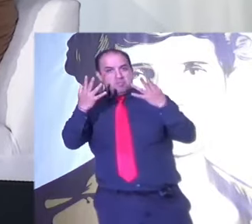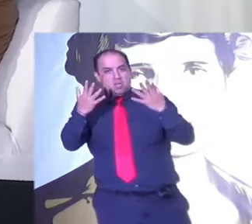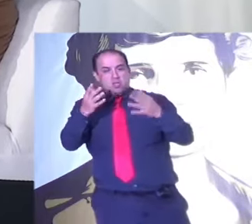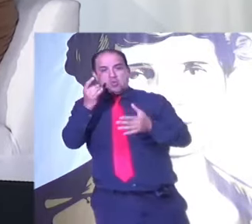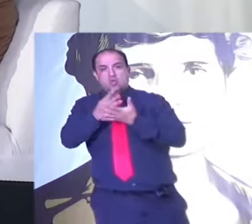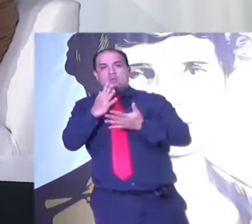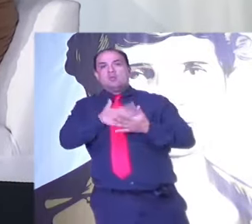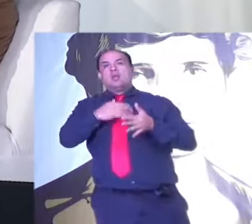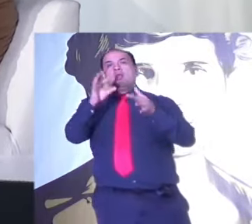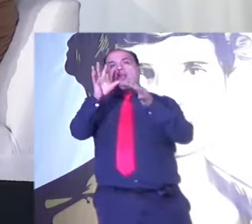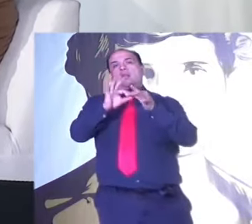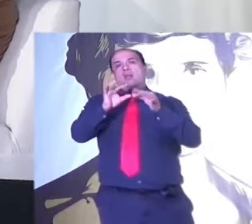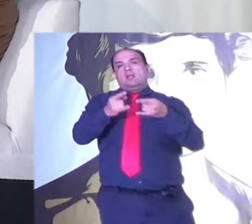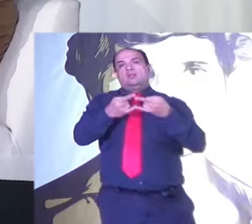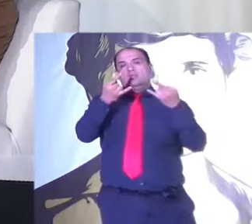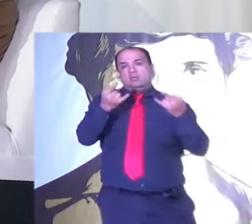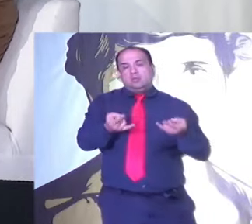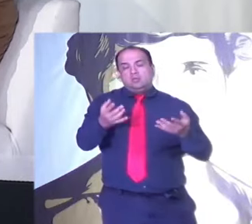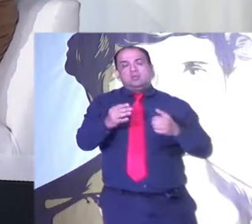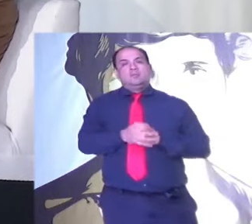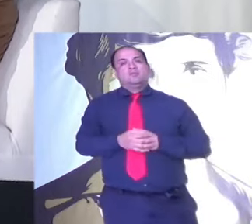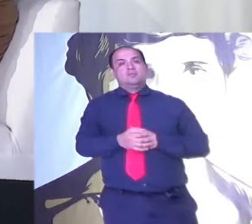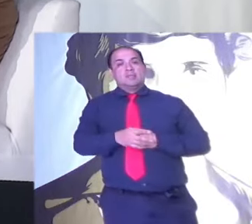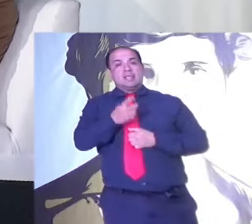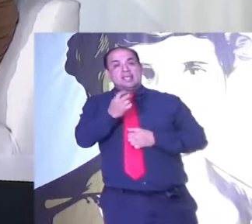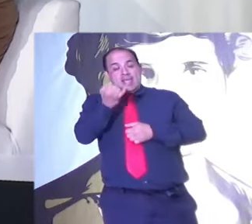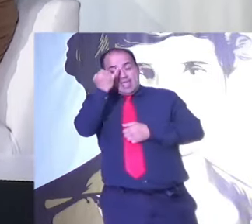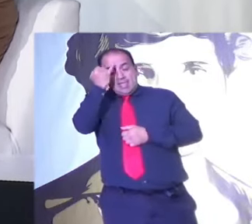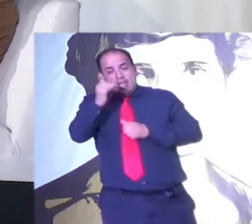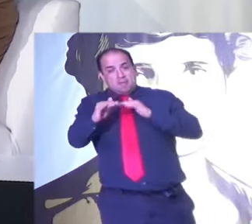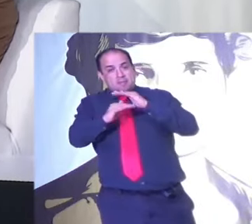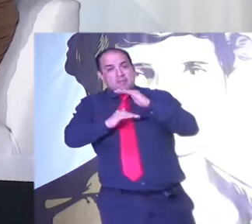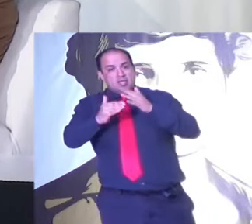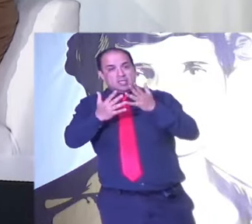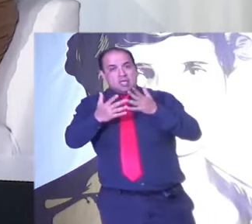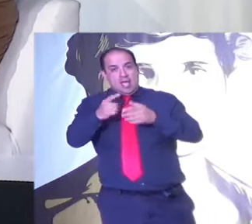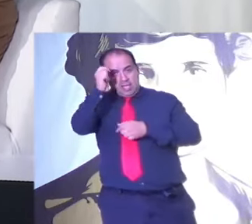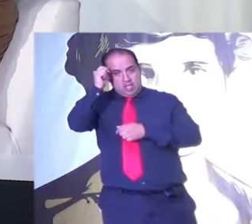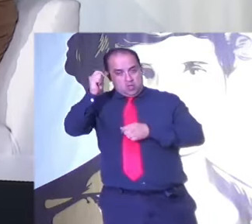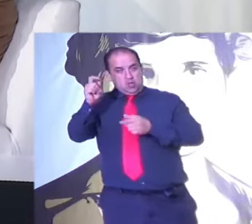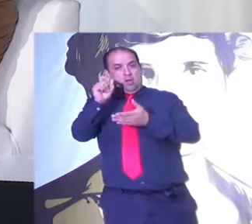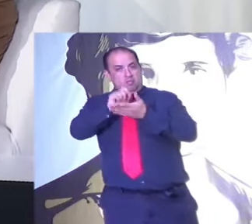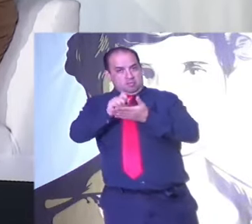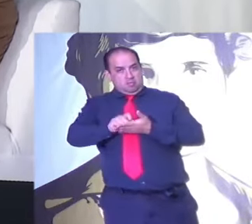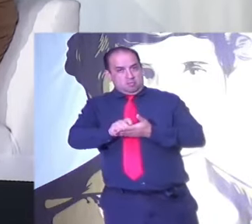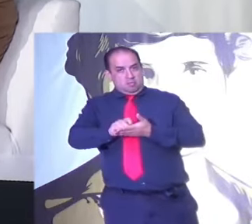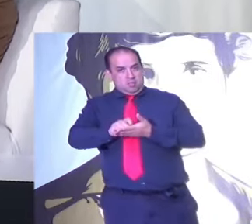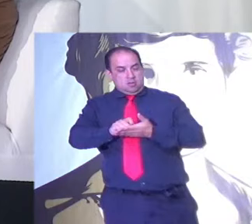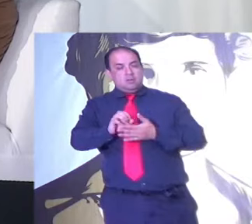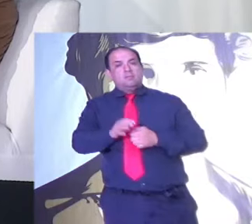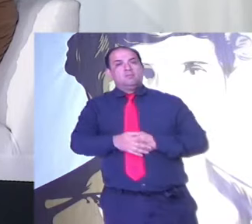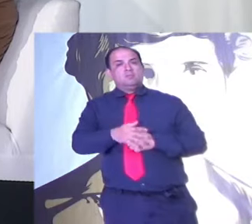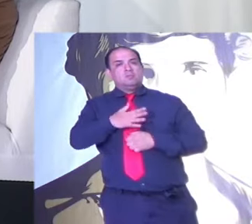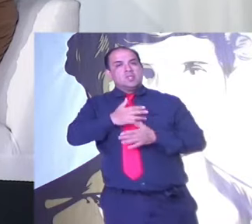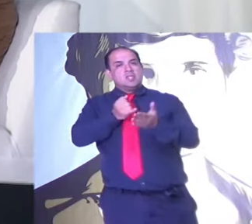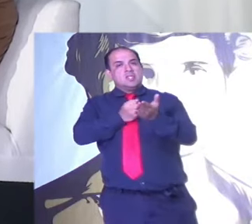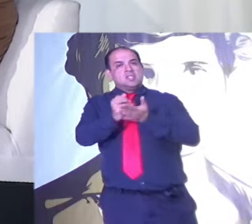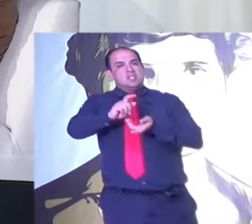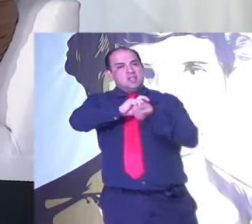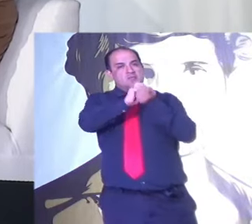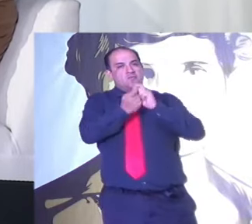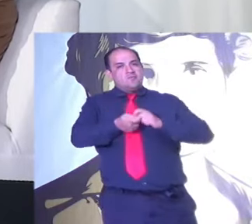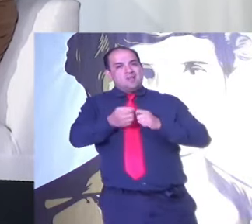su narrador, ¿no? Entonces esa idea, pues es una idea como básica de teoría literaria, ¿no? Que yo decidí convertirla